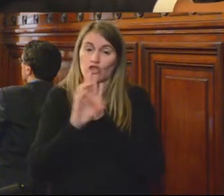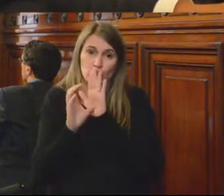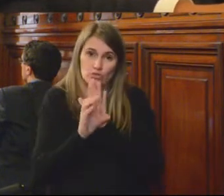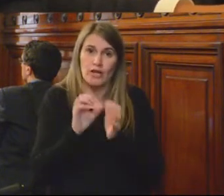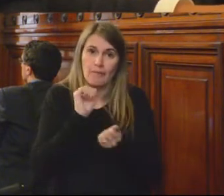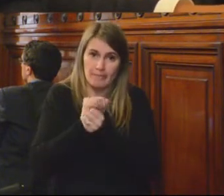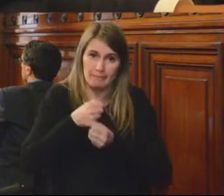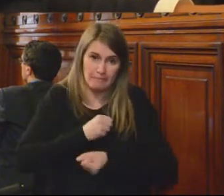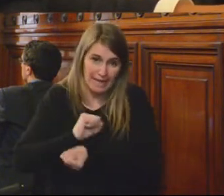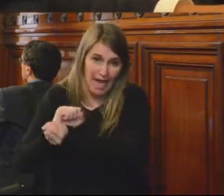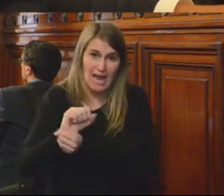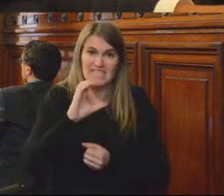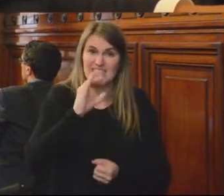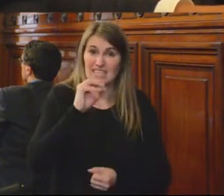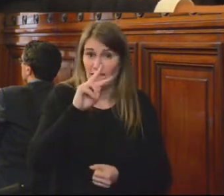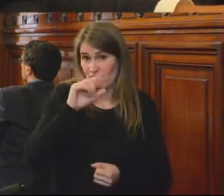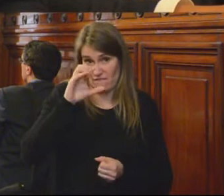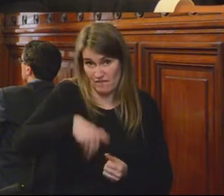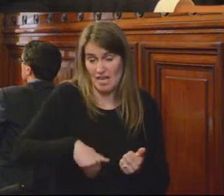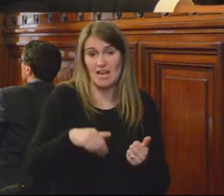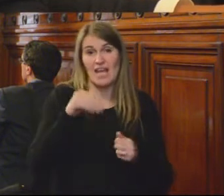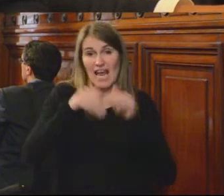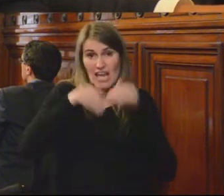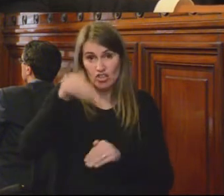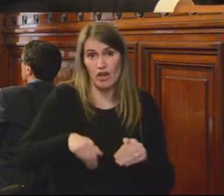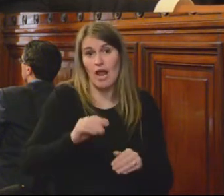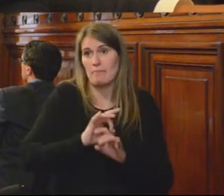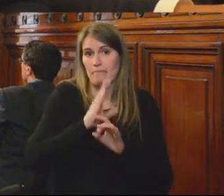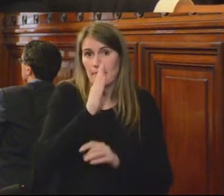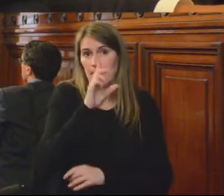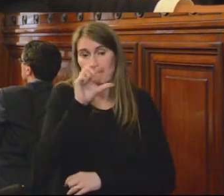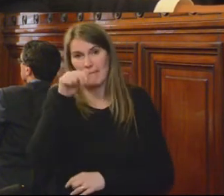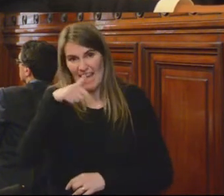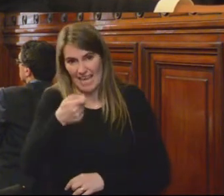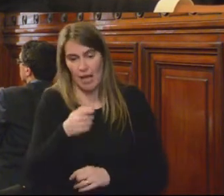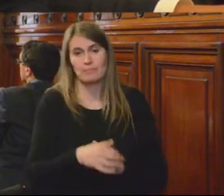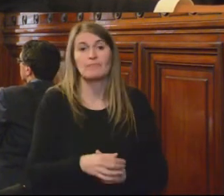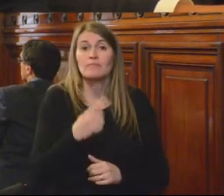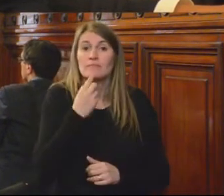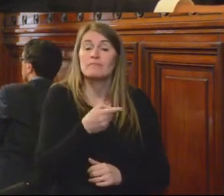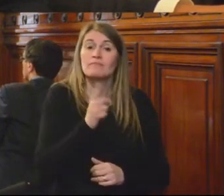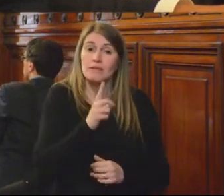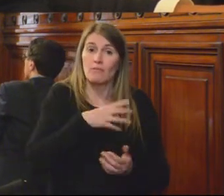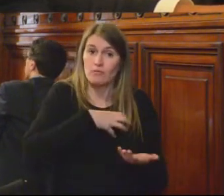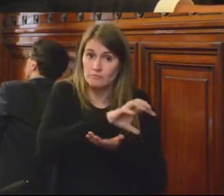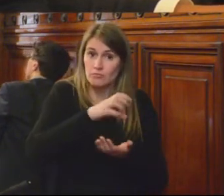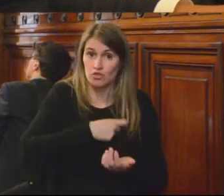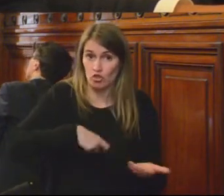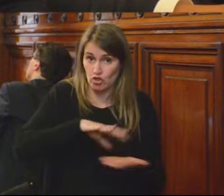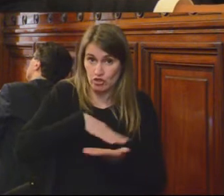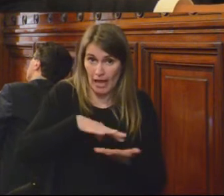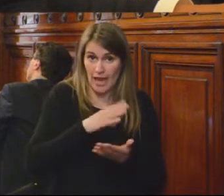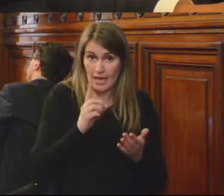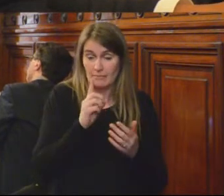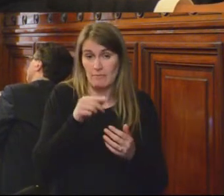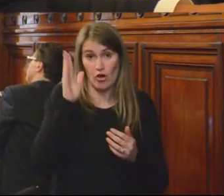penal, civil, social, político-administrativa, electoral y plena. Ahora bien, La estructura política social adoptada en la Constitución de la República